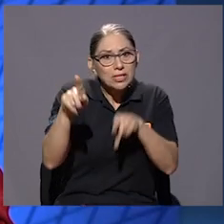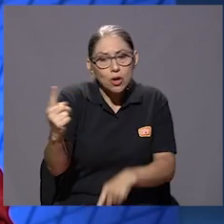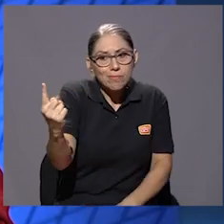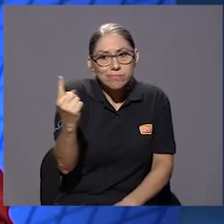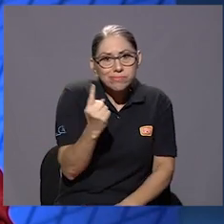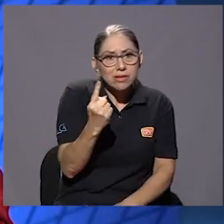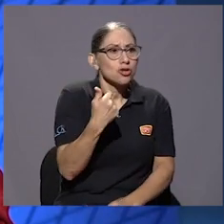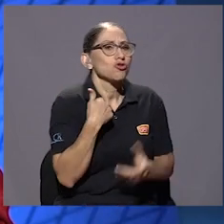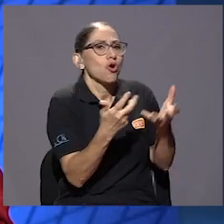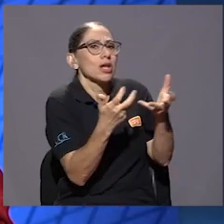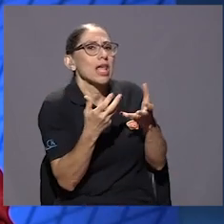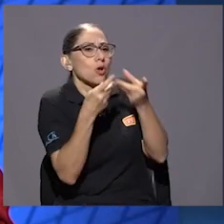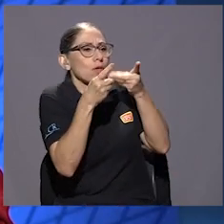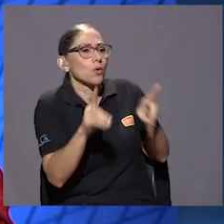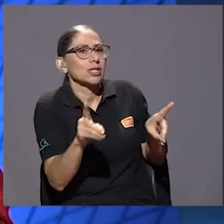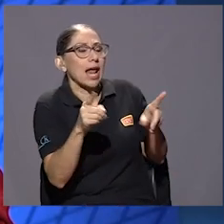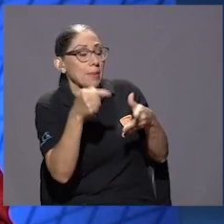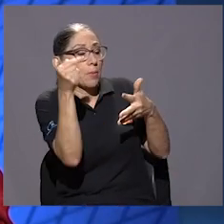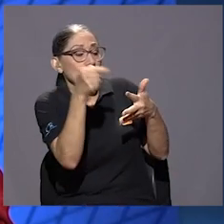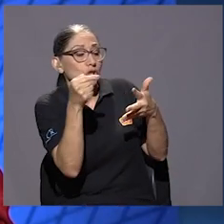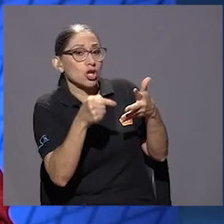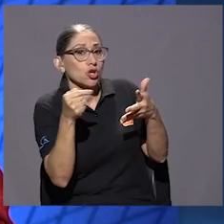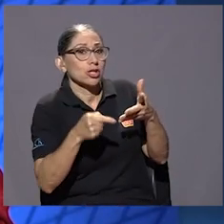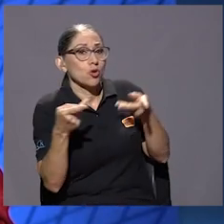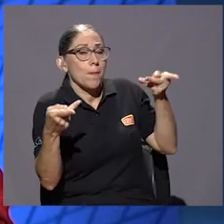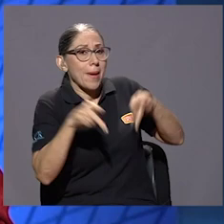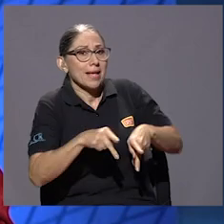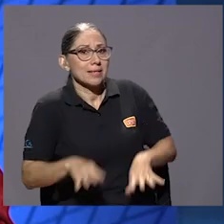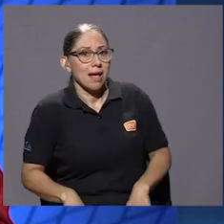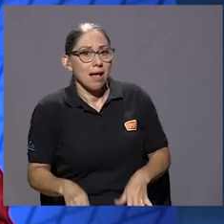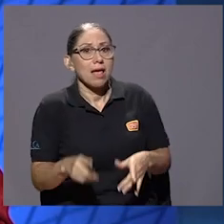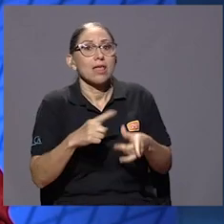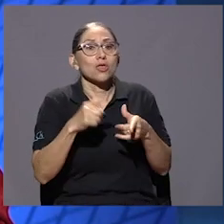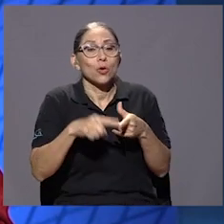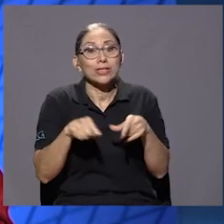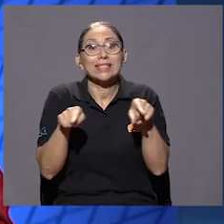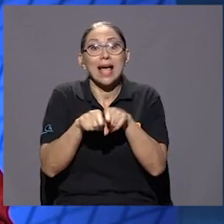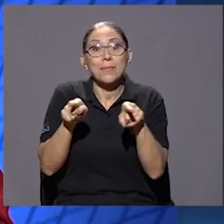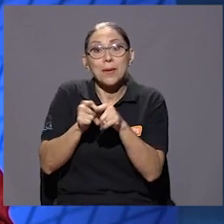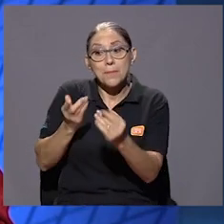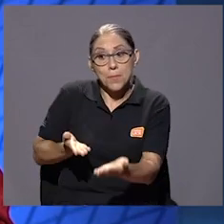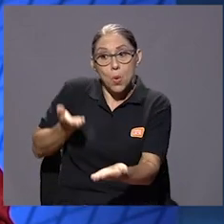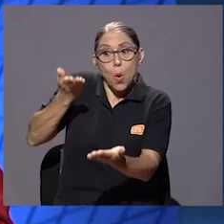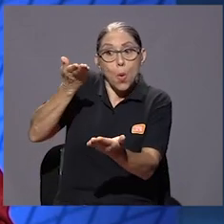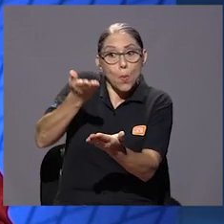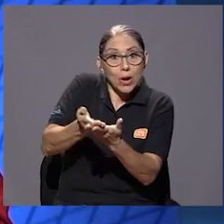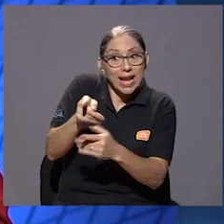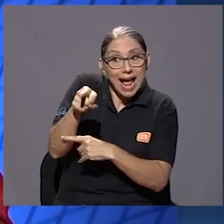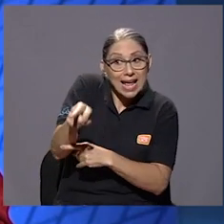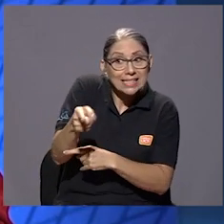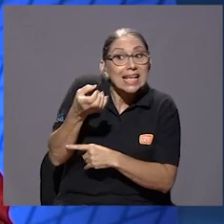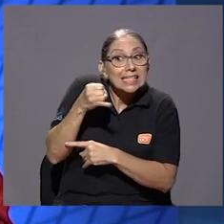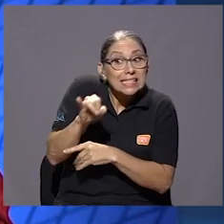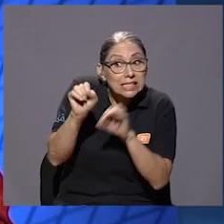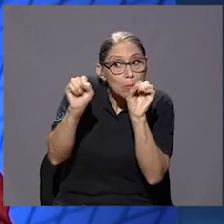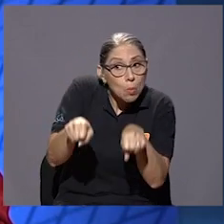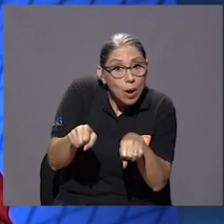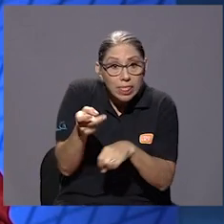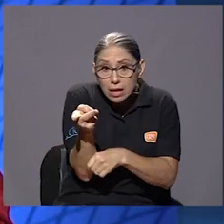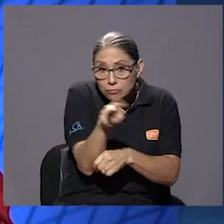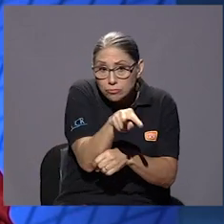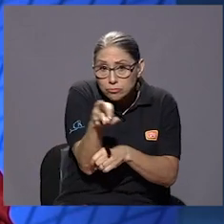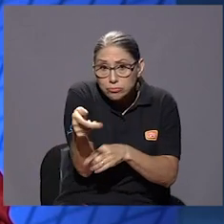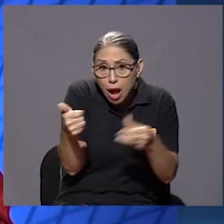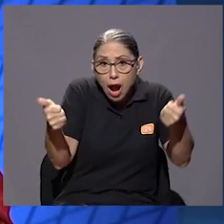me quiero divorciar porque pasa esto y esto y esto, proponer también a la parte que si así se puede, si es por mutuo